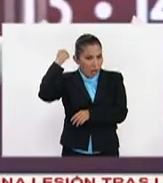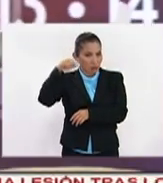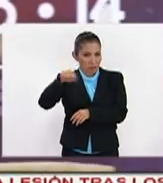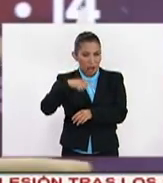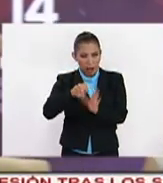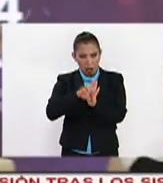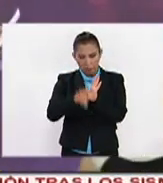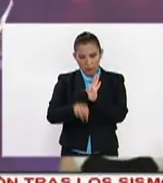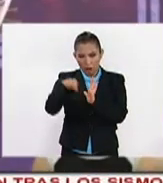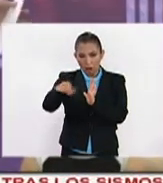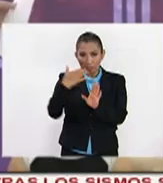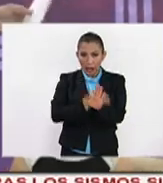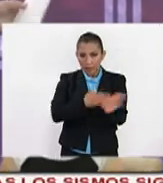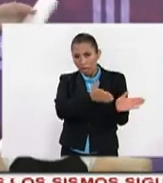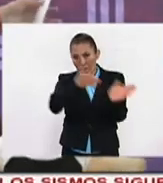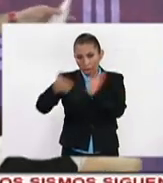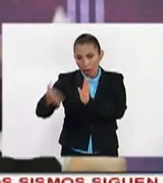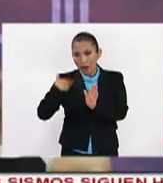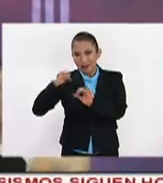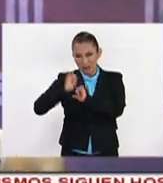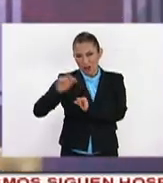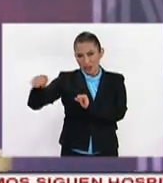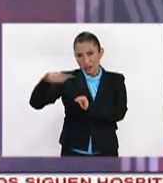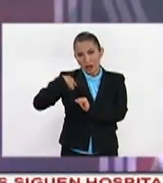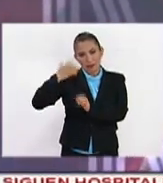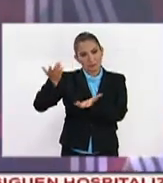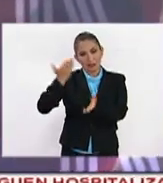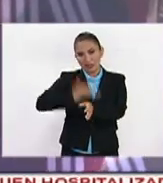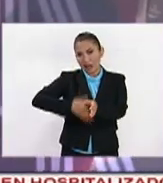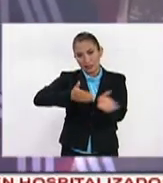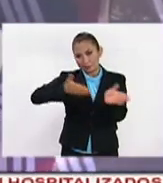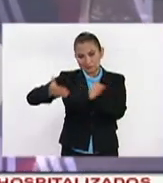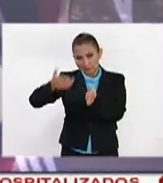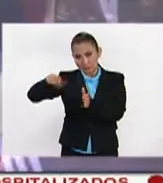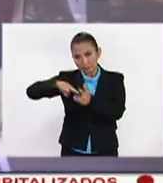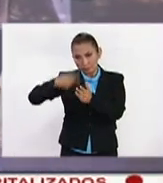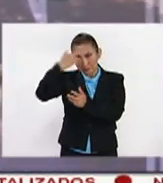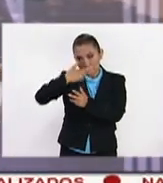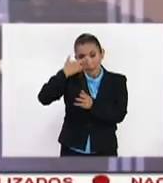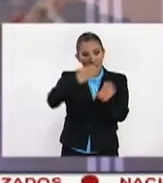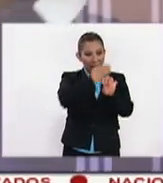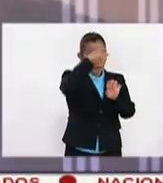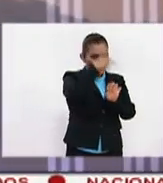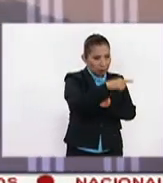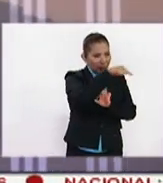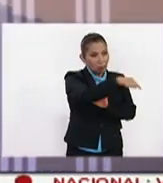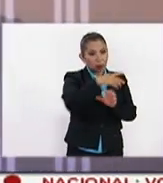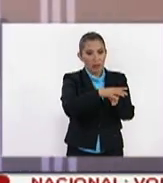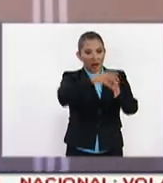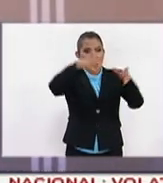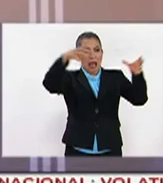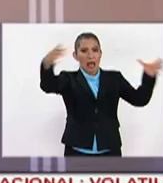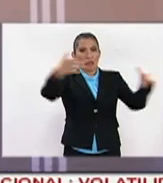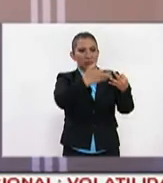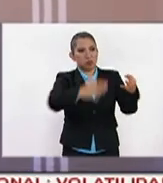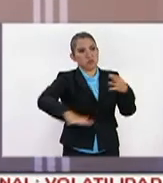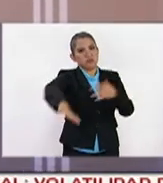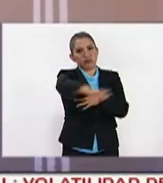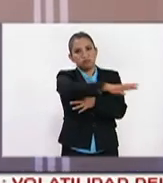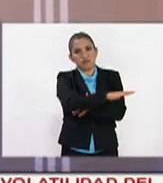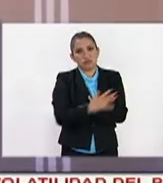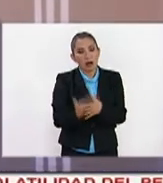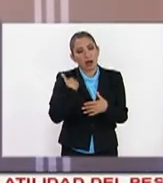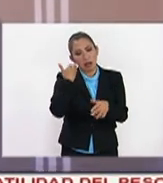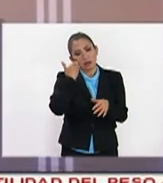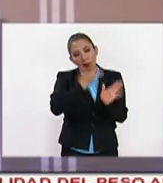empezó un poco más tarde, las autoridades locales empezaron un poco más tarde. En el Estado de México, porque es una gran extensión,